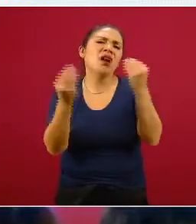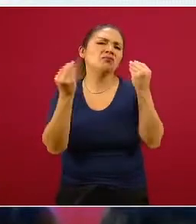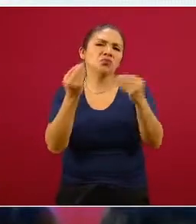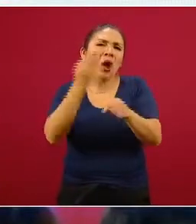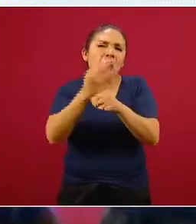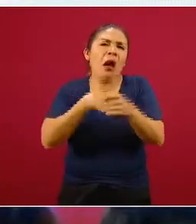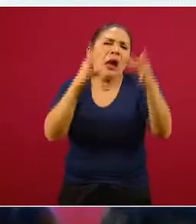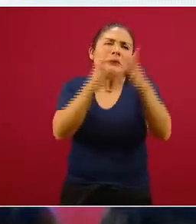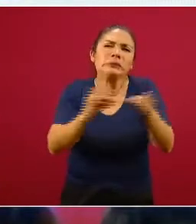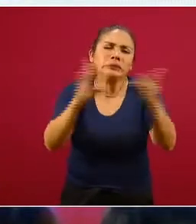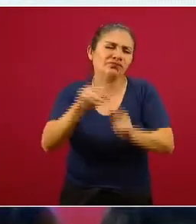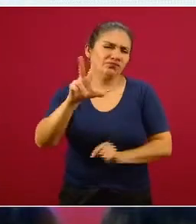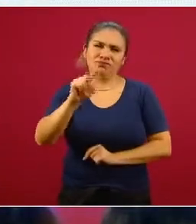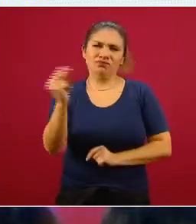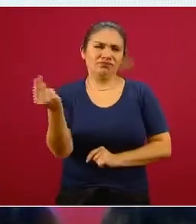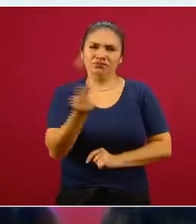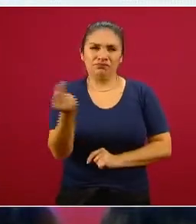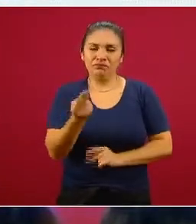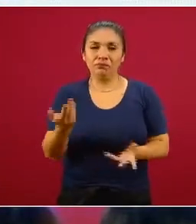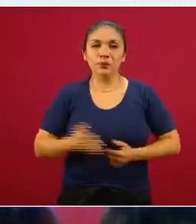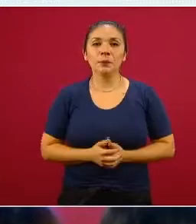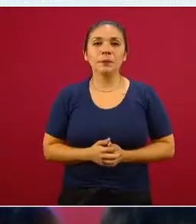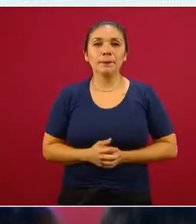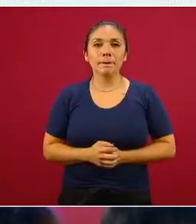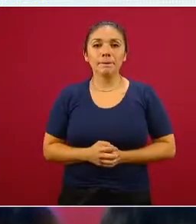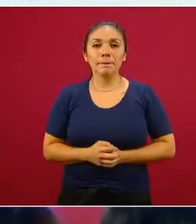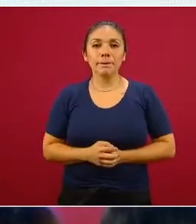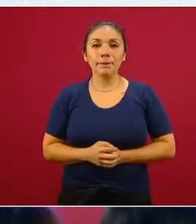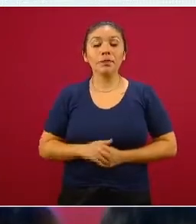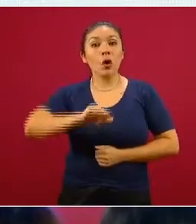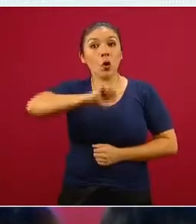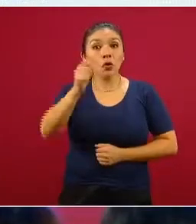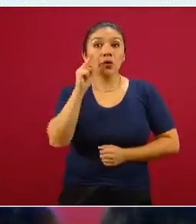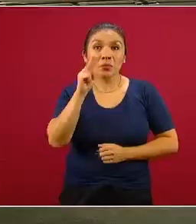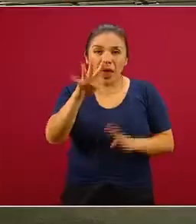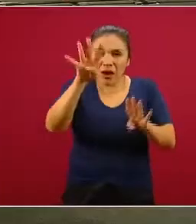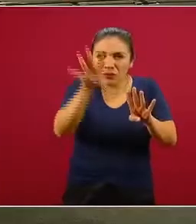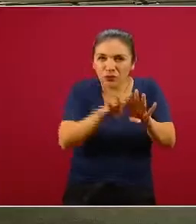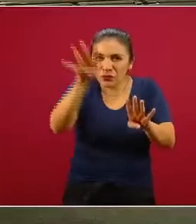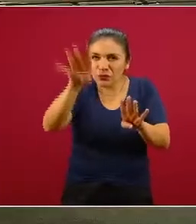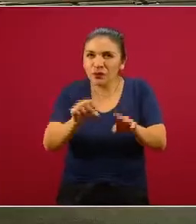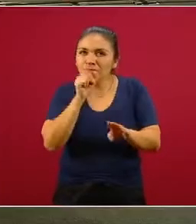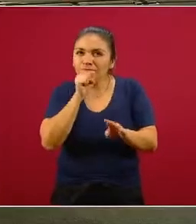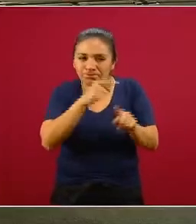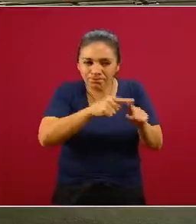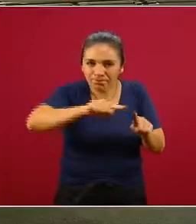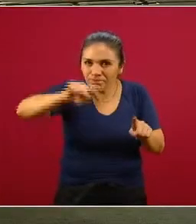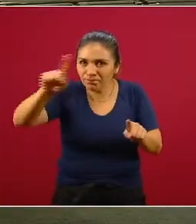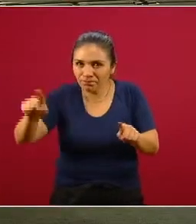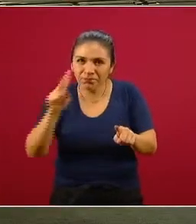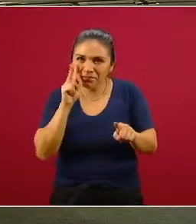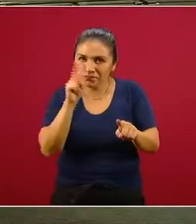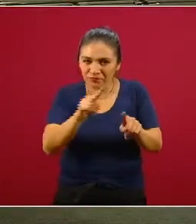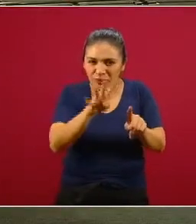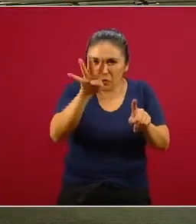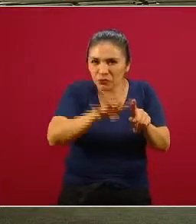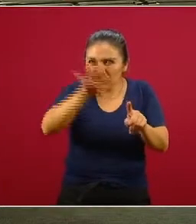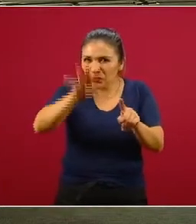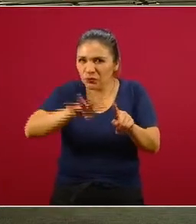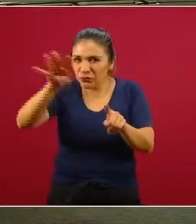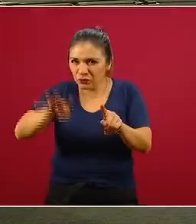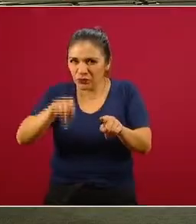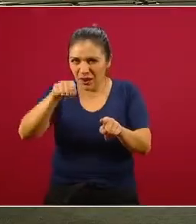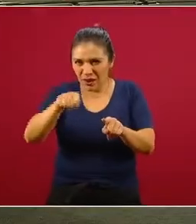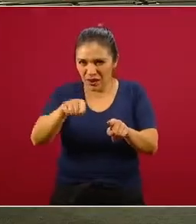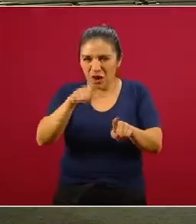en este momento no viene al caso mencionar. En la línea rayada en esta curva que se alcanza a ver con